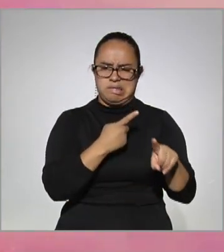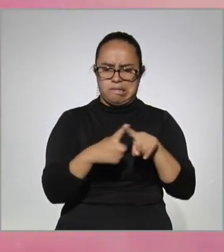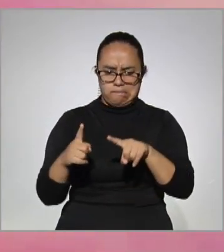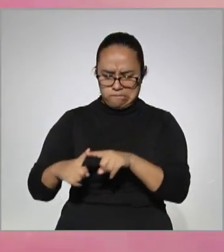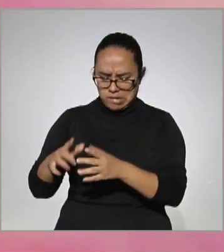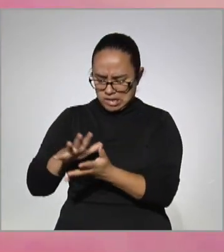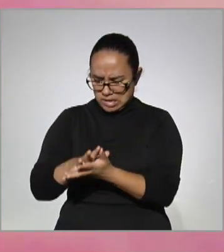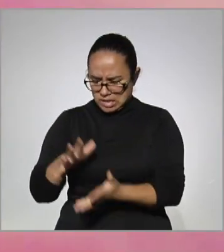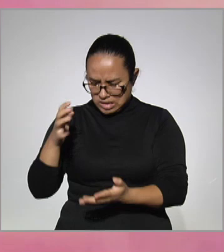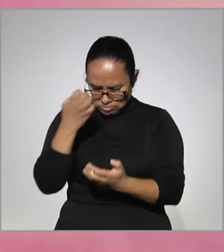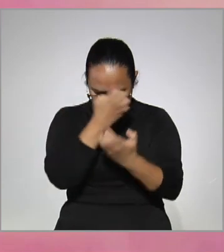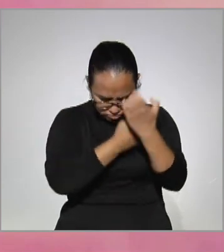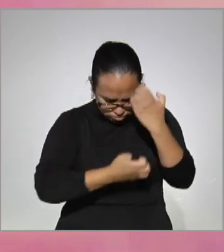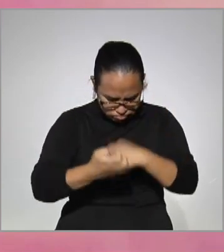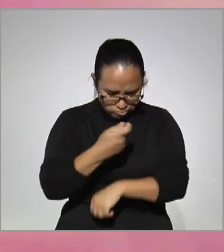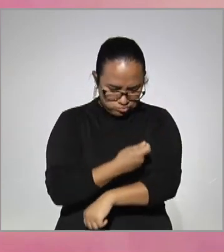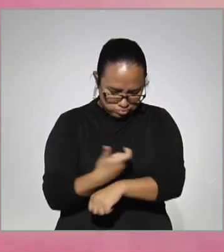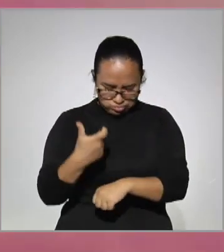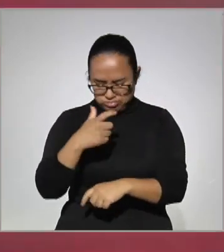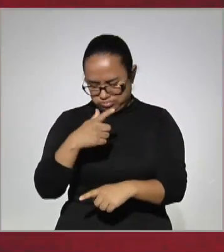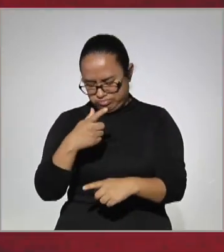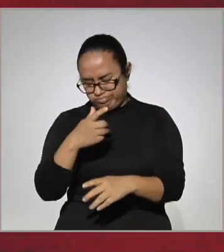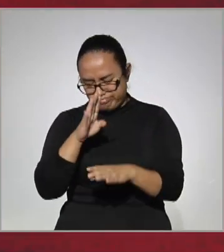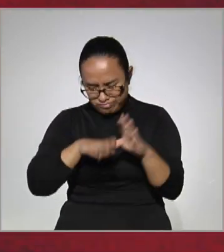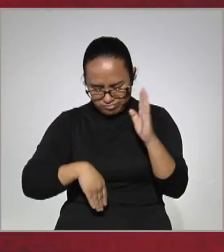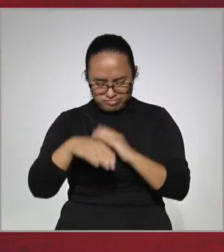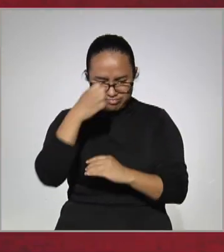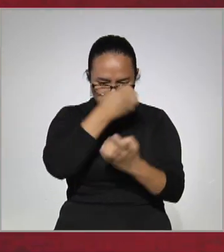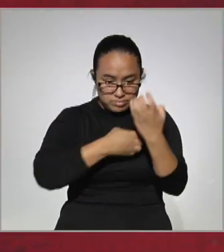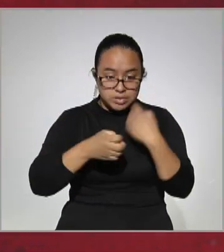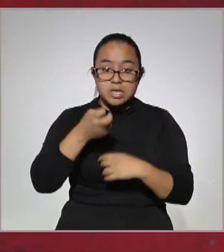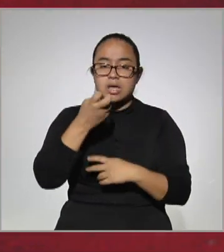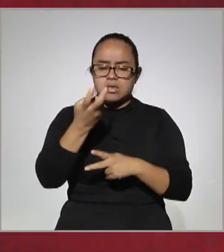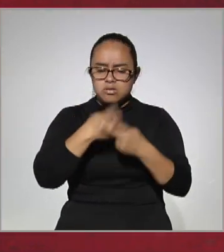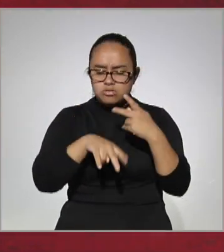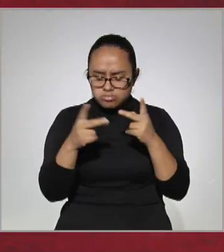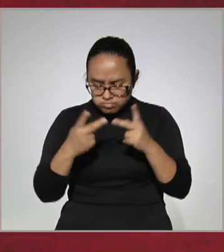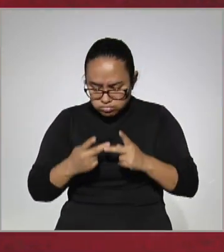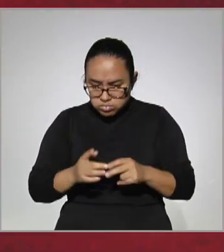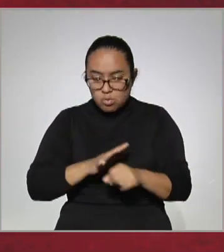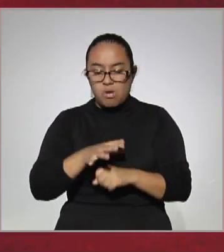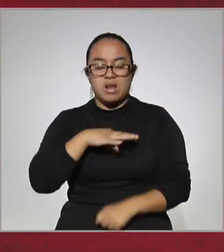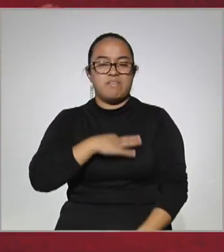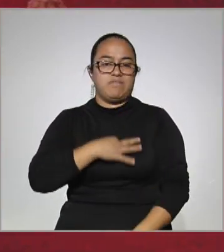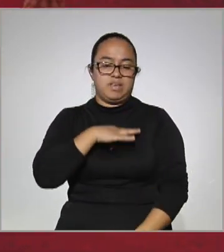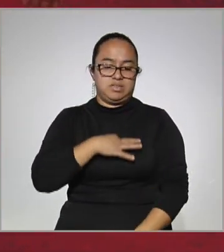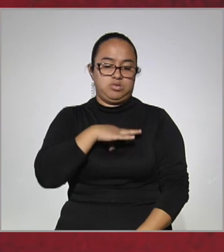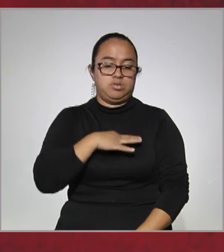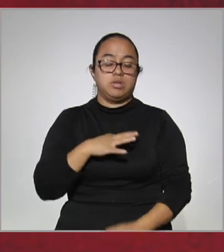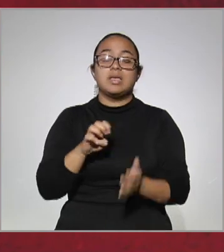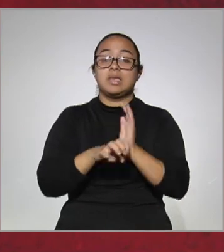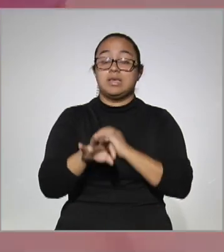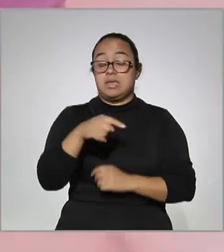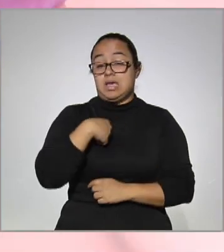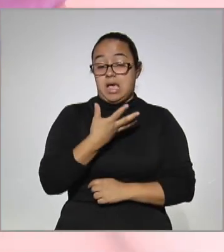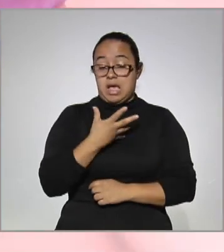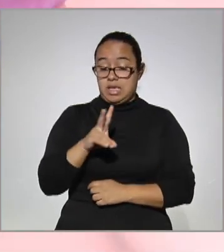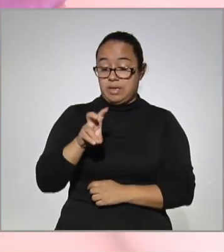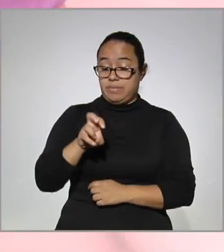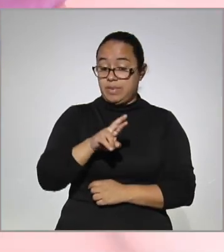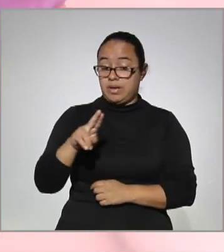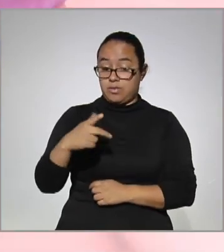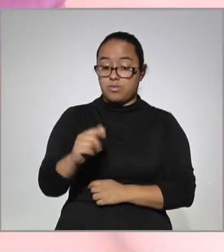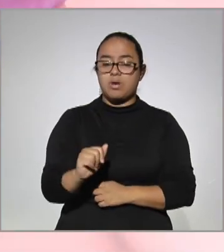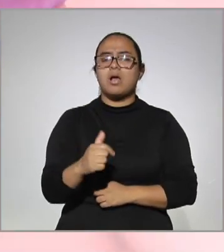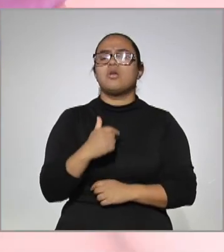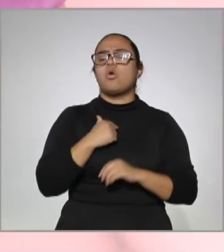donde coinciden múltiples virus en infecciones. Entonces, el que yo tenga verrugas no me exime